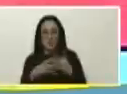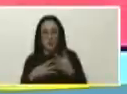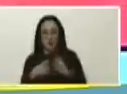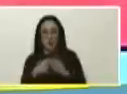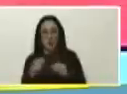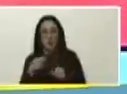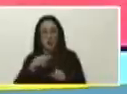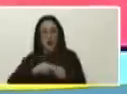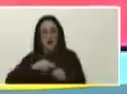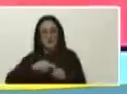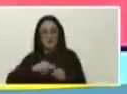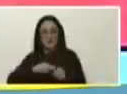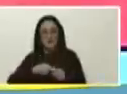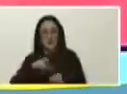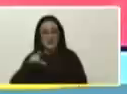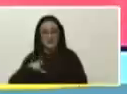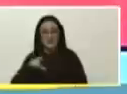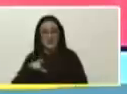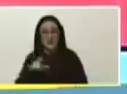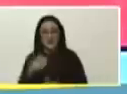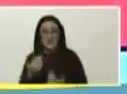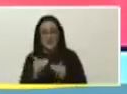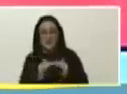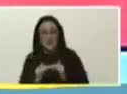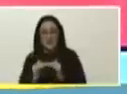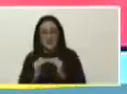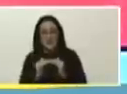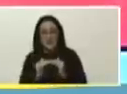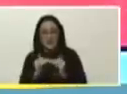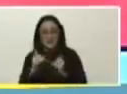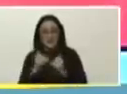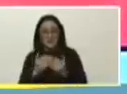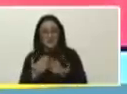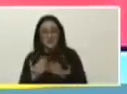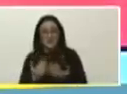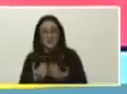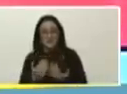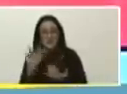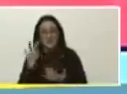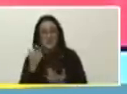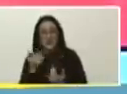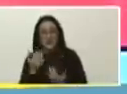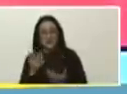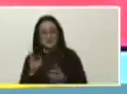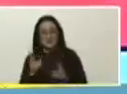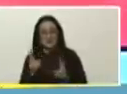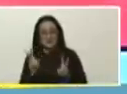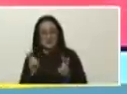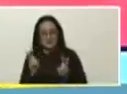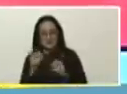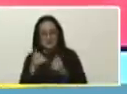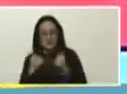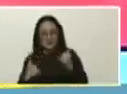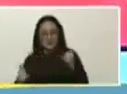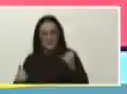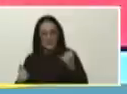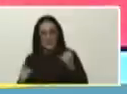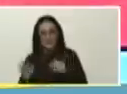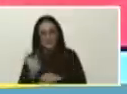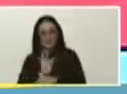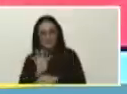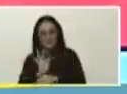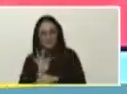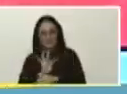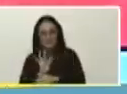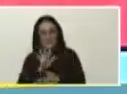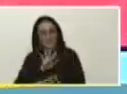gas que necesita para su estabilidad energética, para su ecuación energética y el